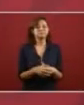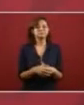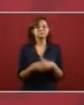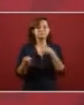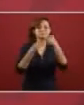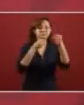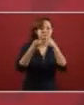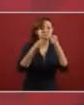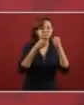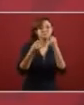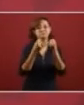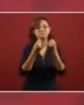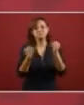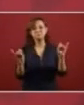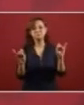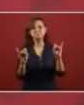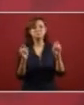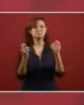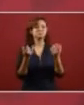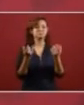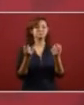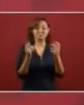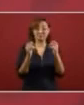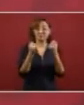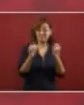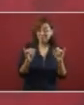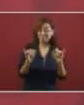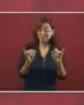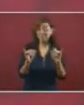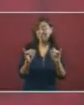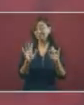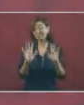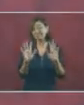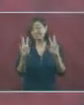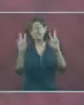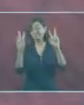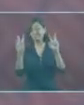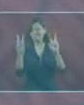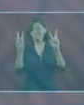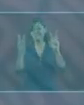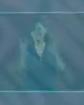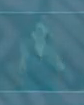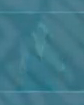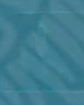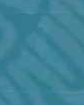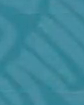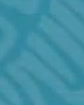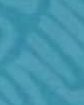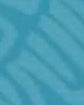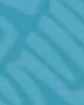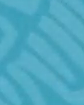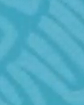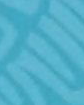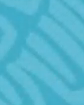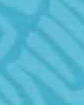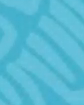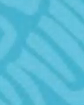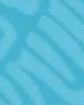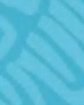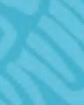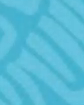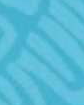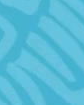periodistas independientes, entre comillas, independientes del pueblo. Y en referencia